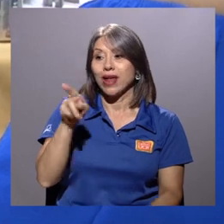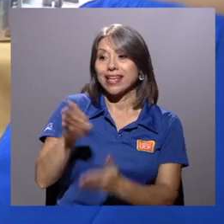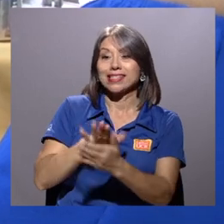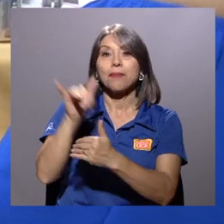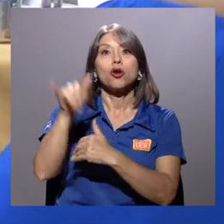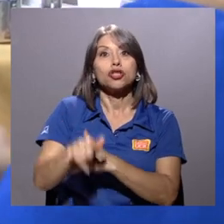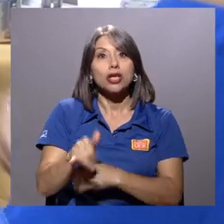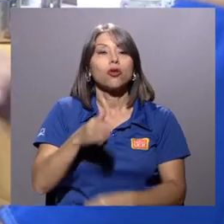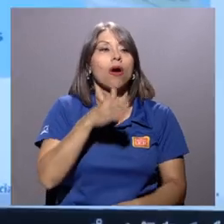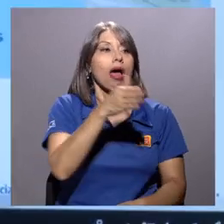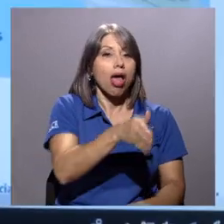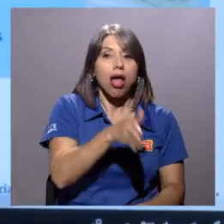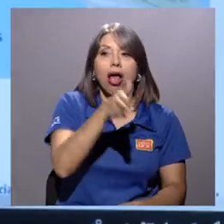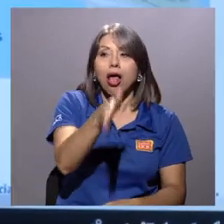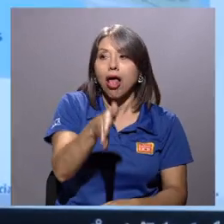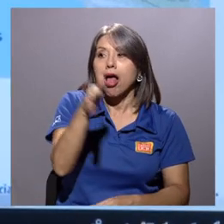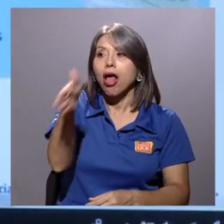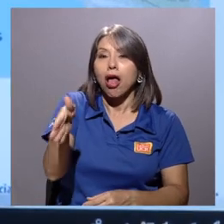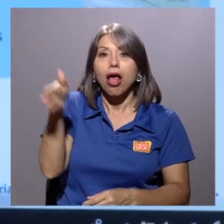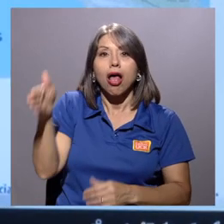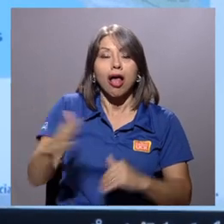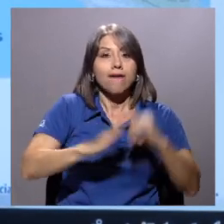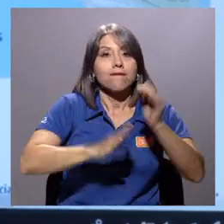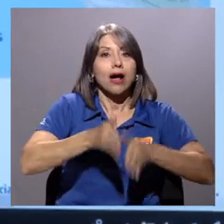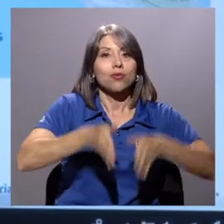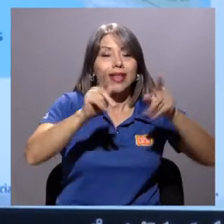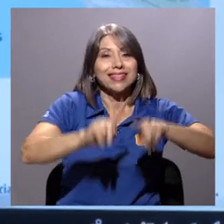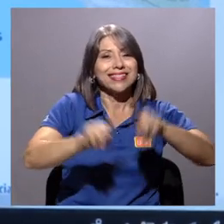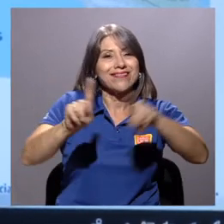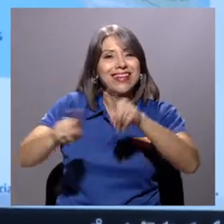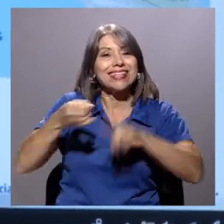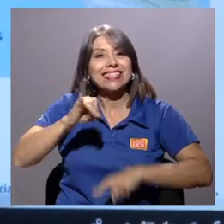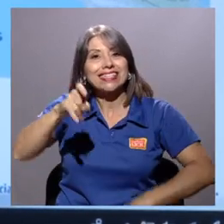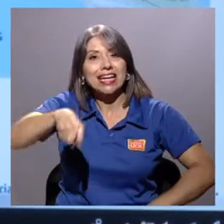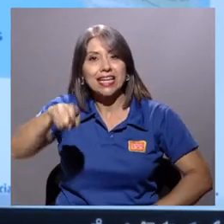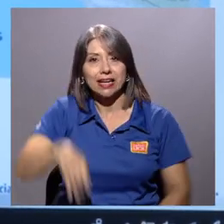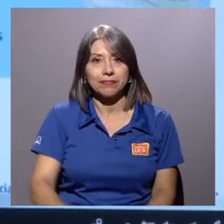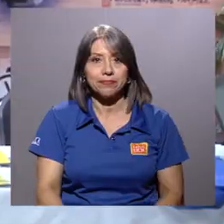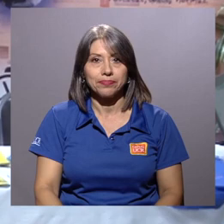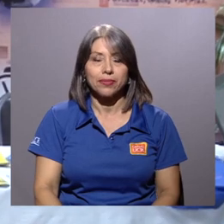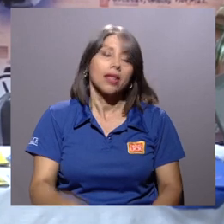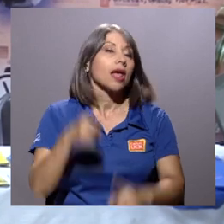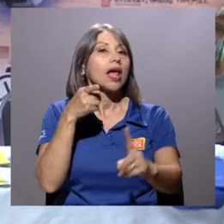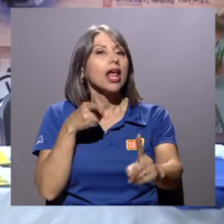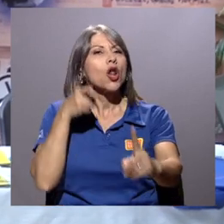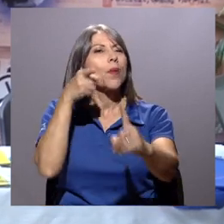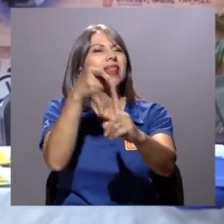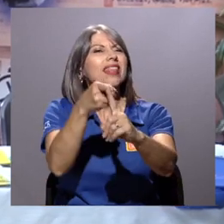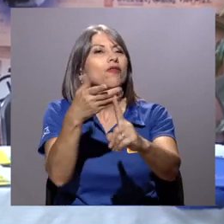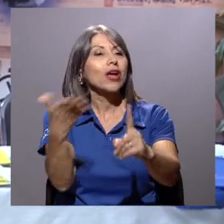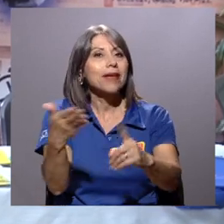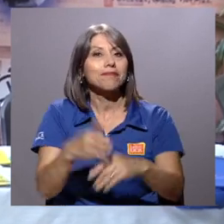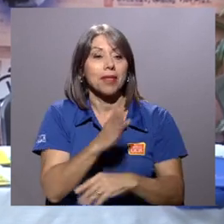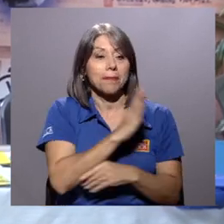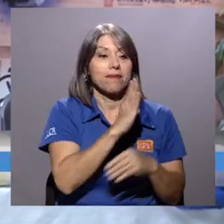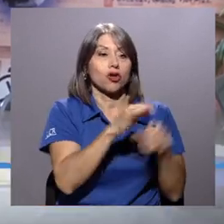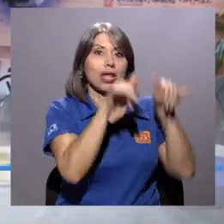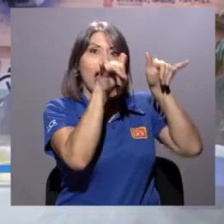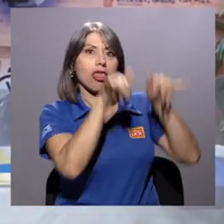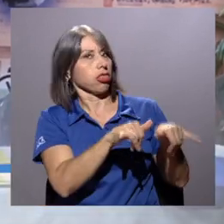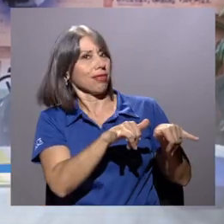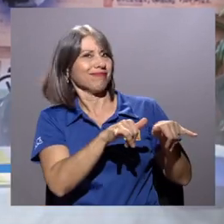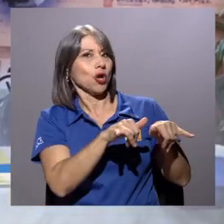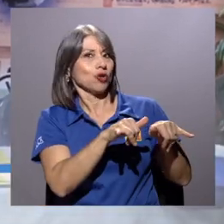de facultad en facultad cuando así se requiera. Básicamente el objetivo es sacar a la biblioteca de las